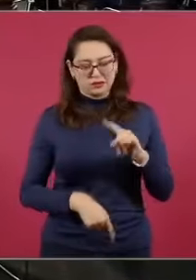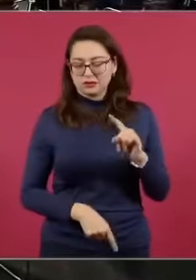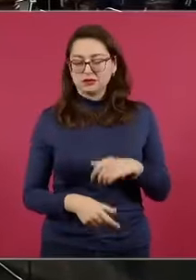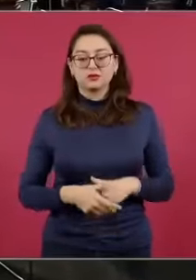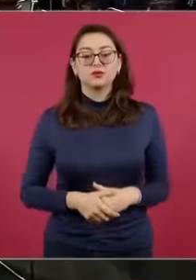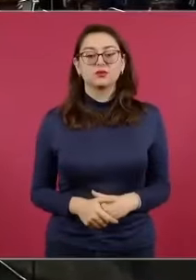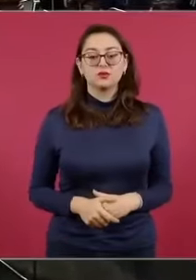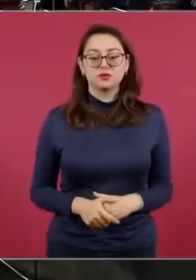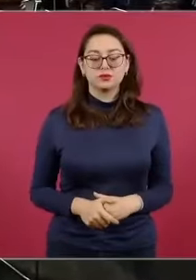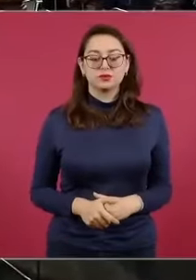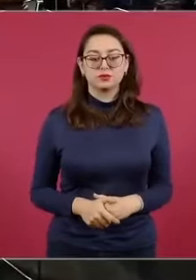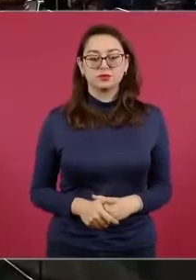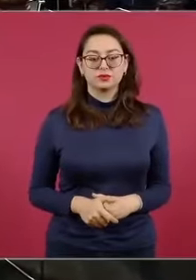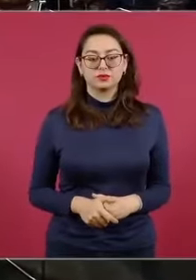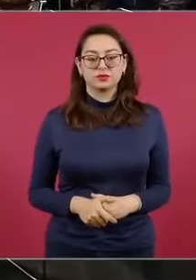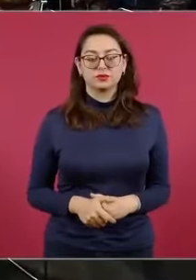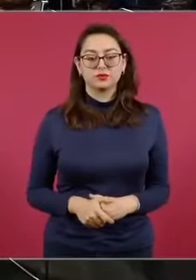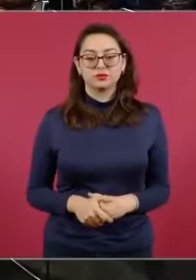en